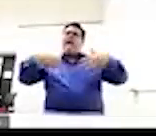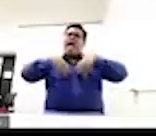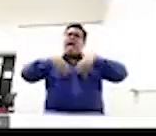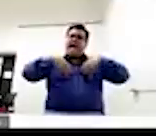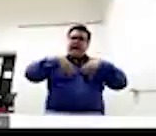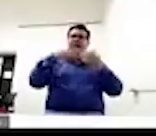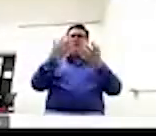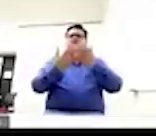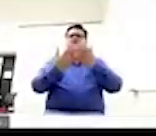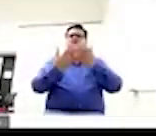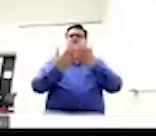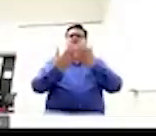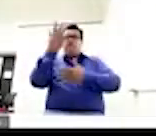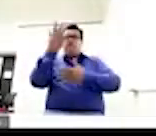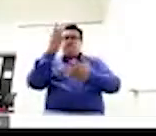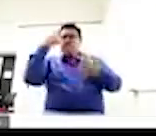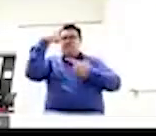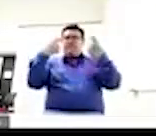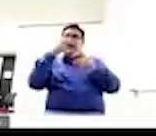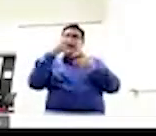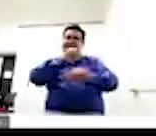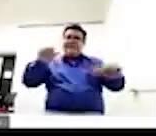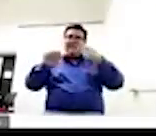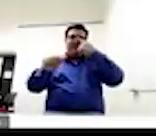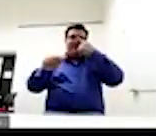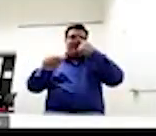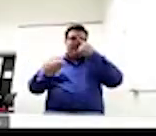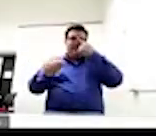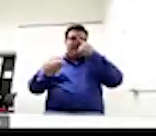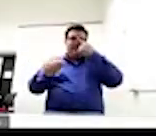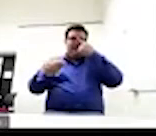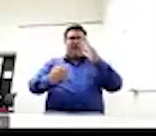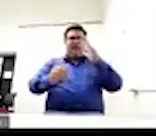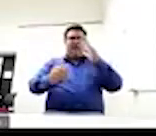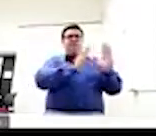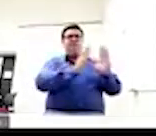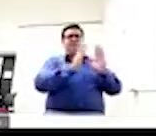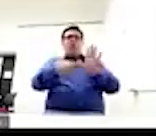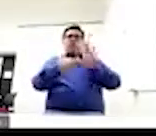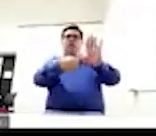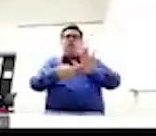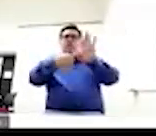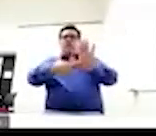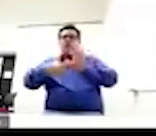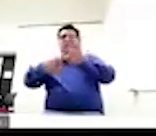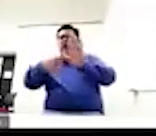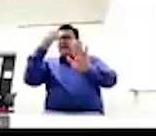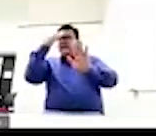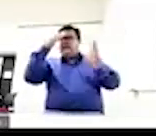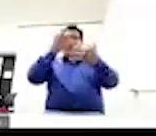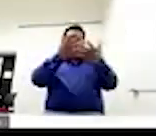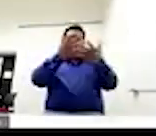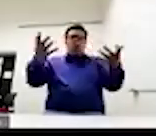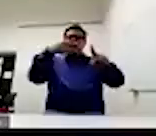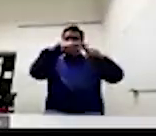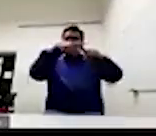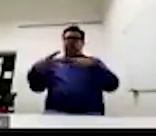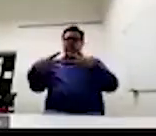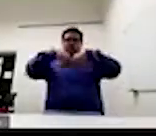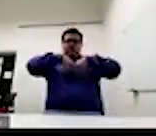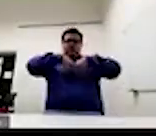y Las Niñas, hago un recorrido en donde saco a la luz la fuerza contenida de lo femenino como poder atado